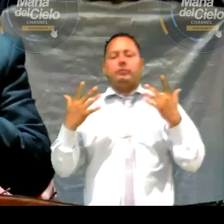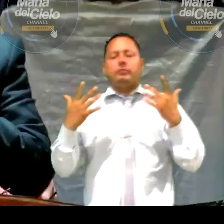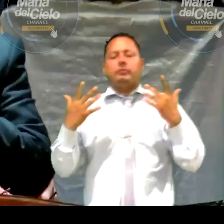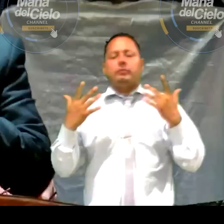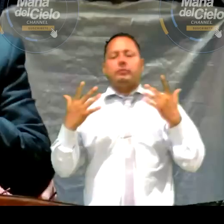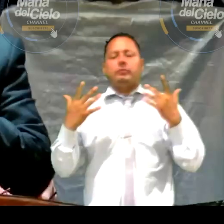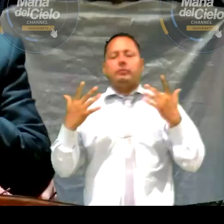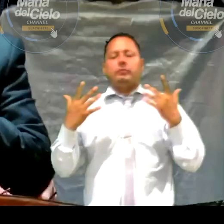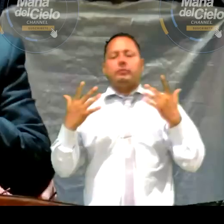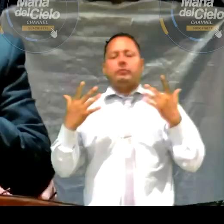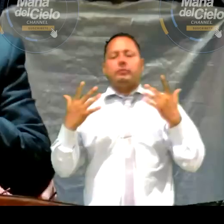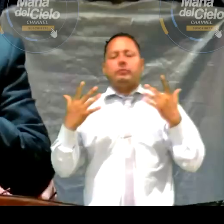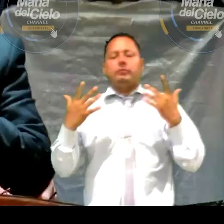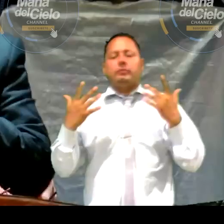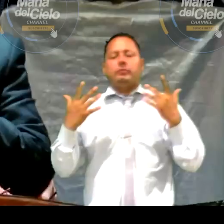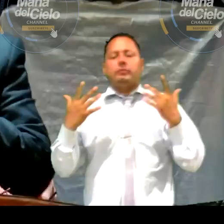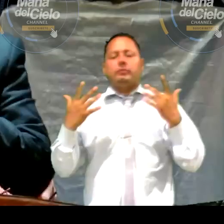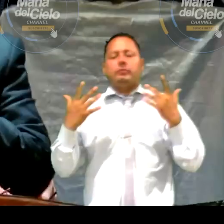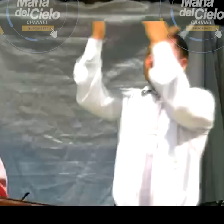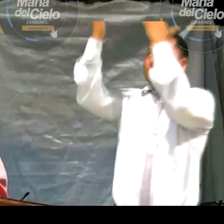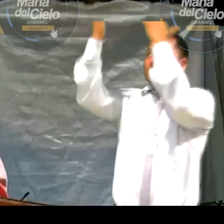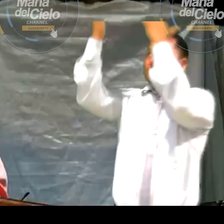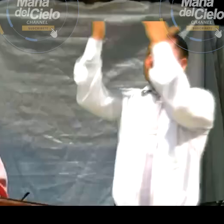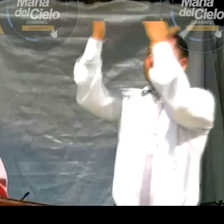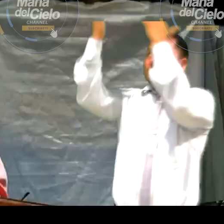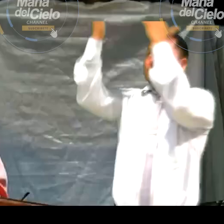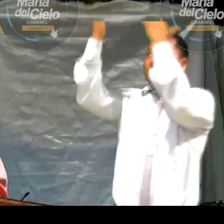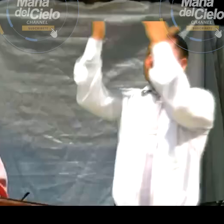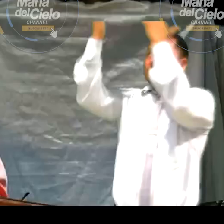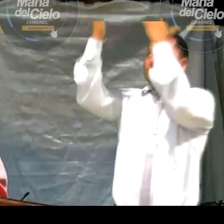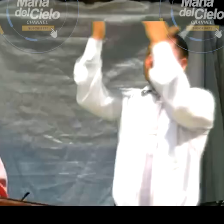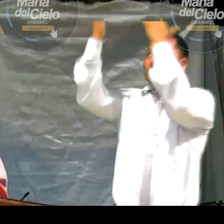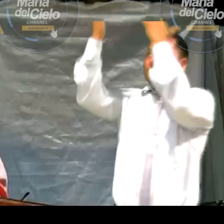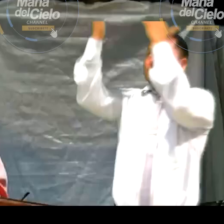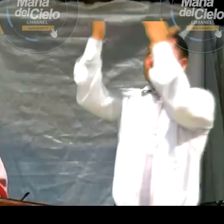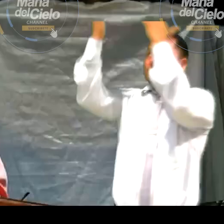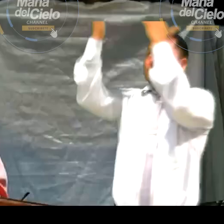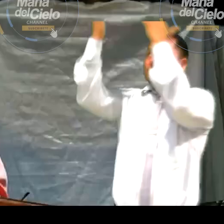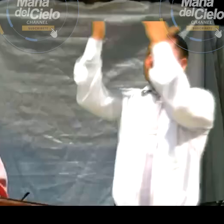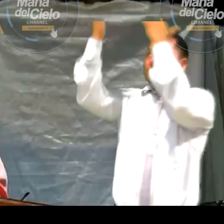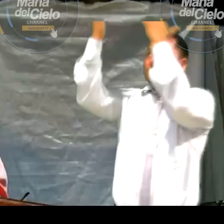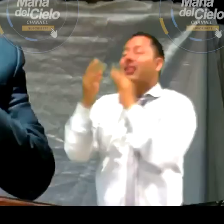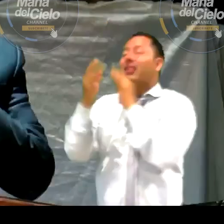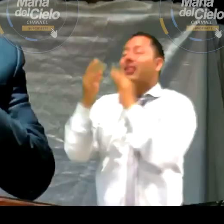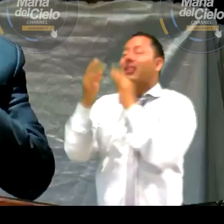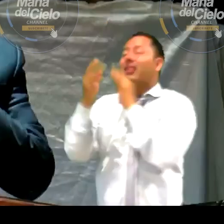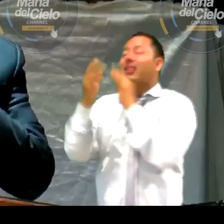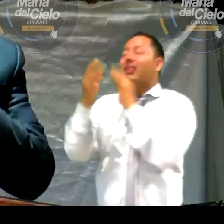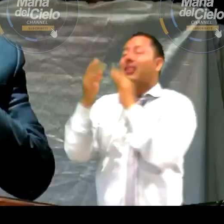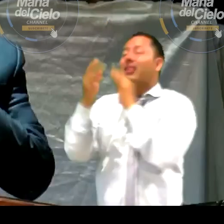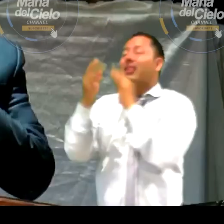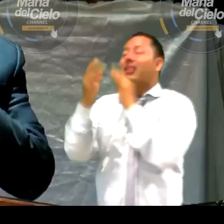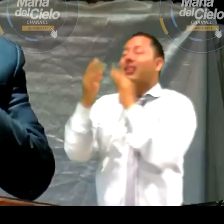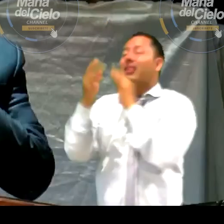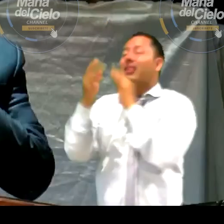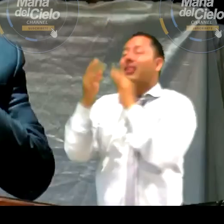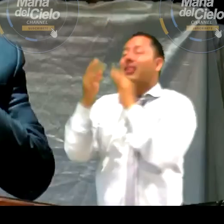Recibe, recibe el Espíritu Santo, recíbelo, recíbelo. Habla, habla en nuevas lenguas, habla en nuevas lenguas.